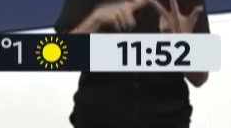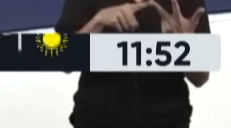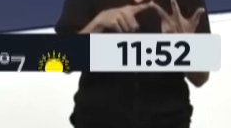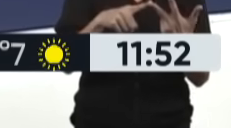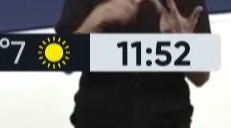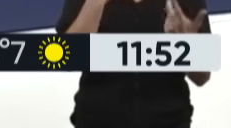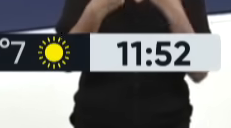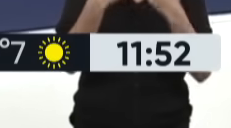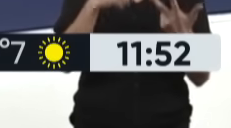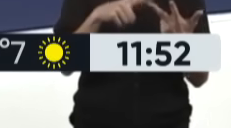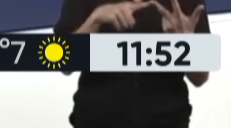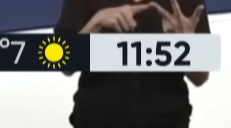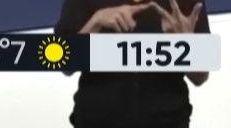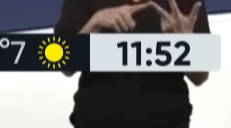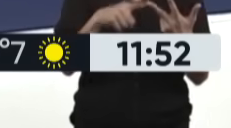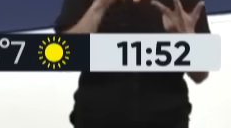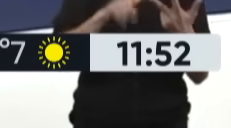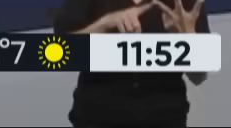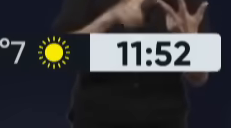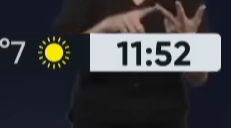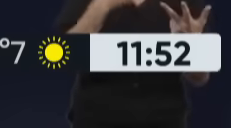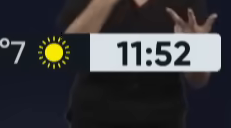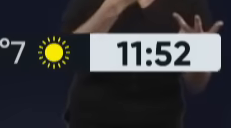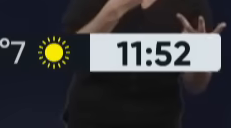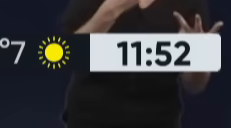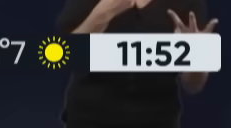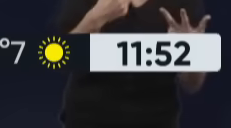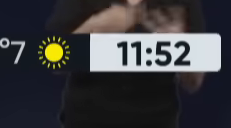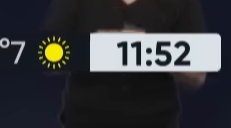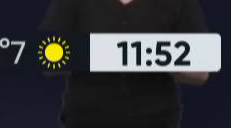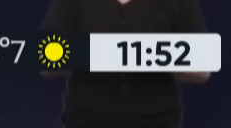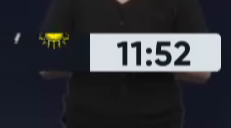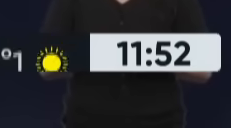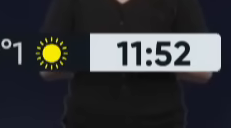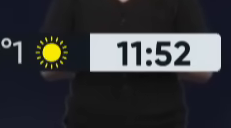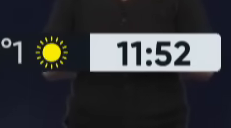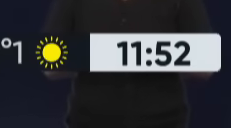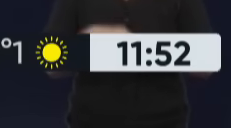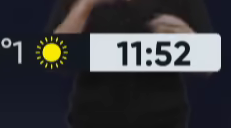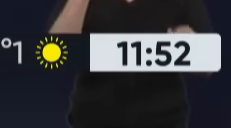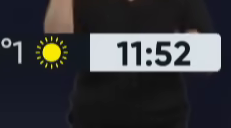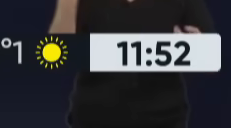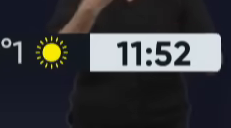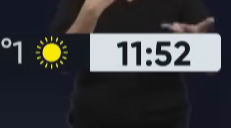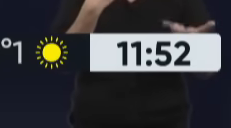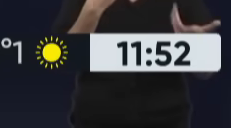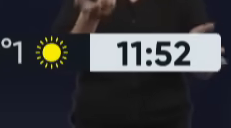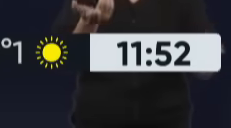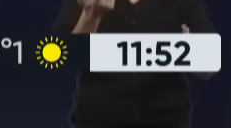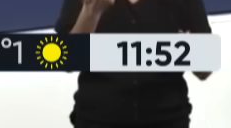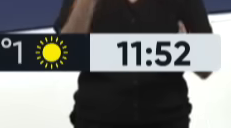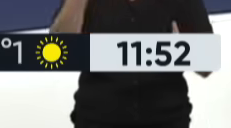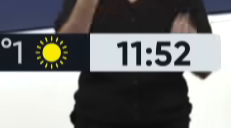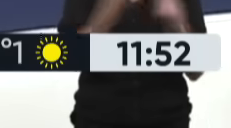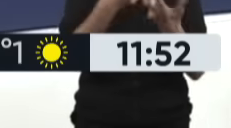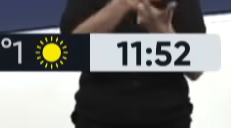que ver con A todos el les dejo libremente hacerme varias preguntas, se lo tengo que permitir a usted también. El